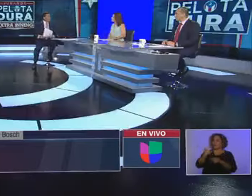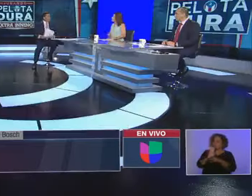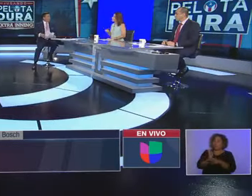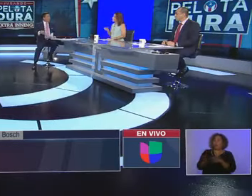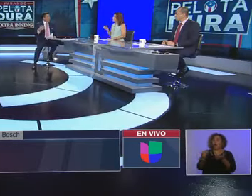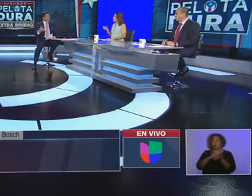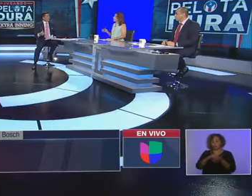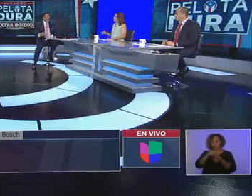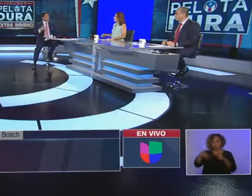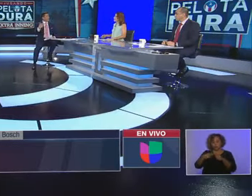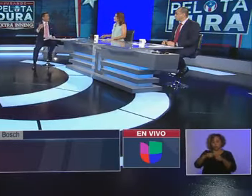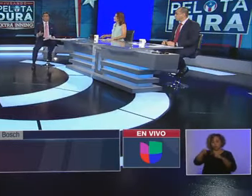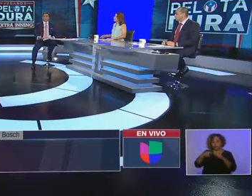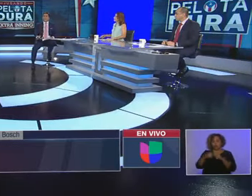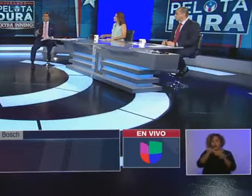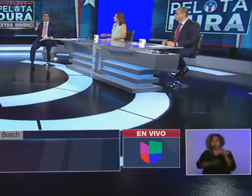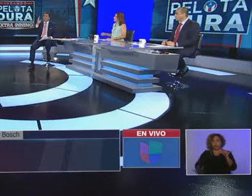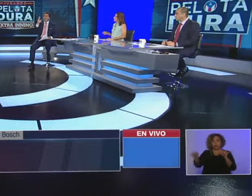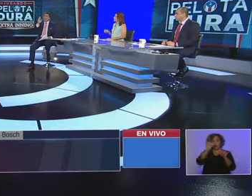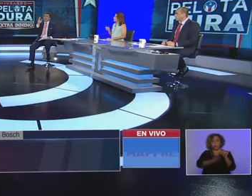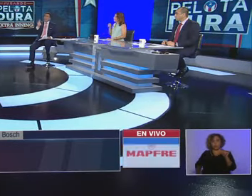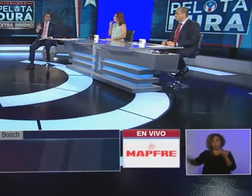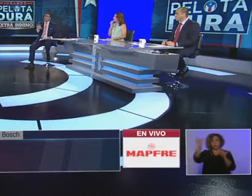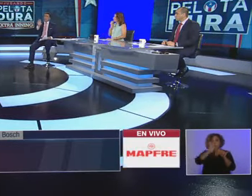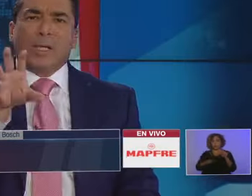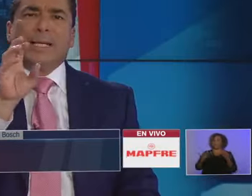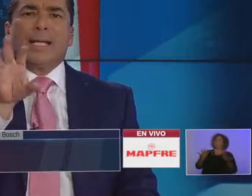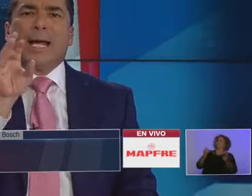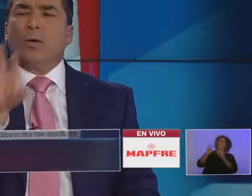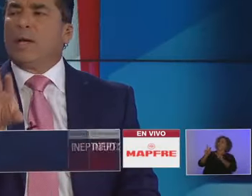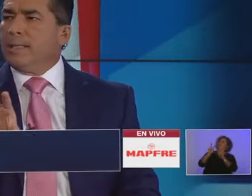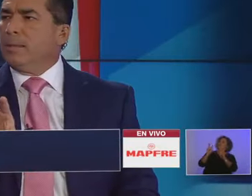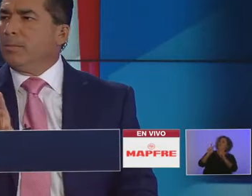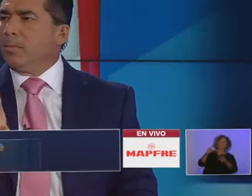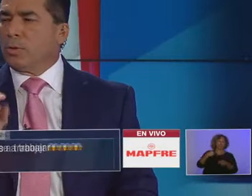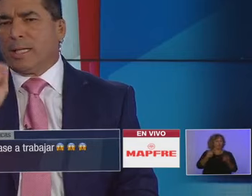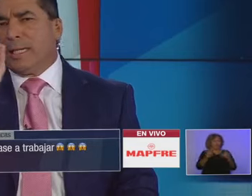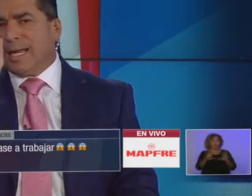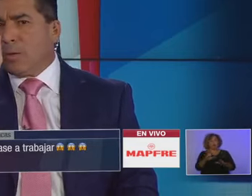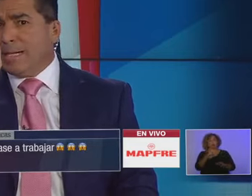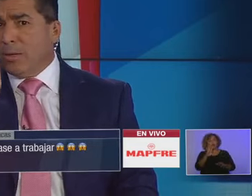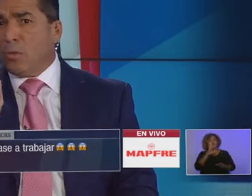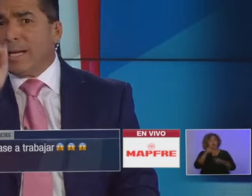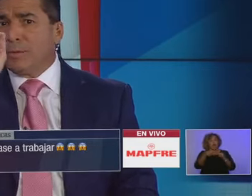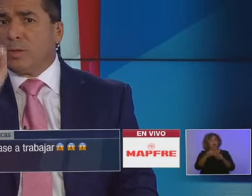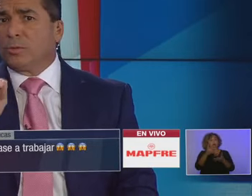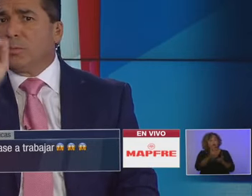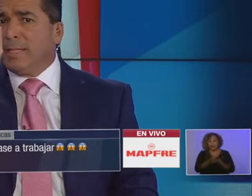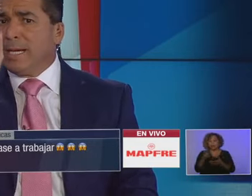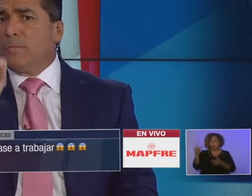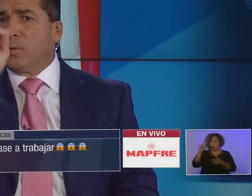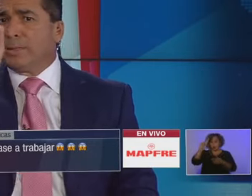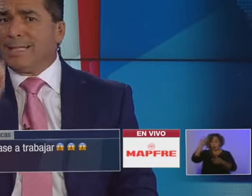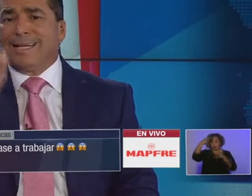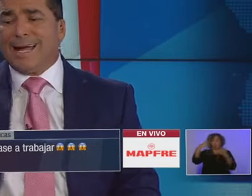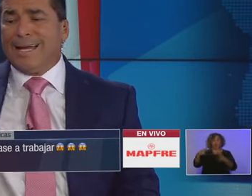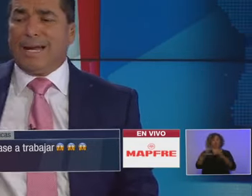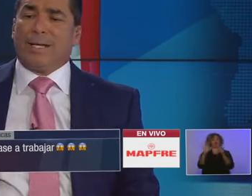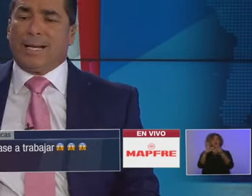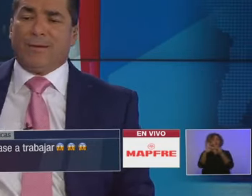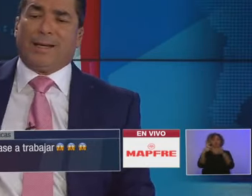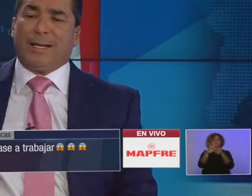repite todos los años, todo momento. O sea, y a mí no quisiera dejarlo ahí. Porque la gobernadora hizo un anuncio bien importante